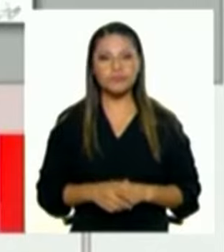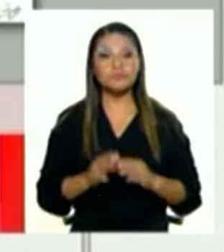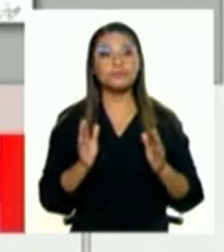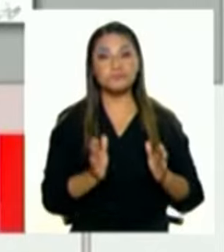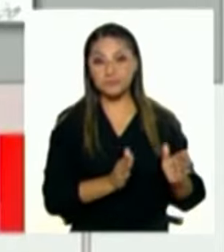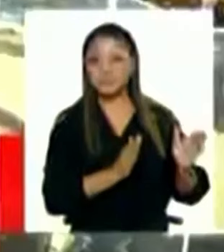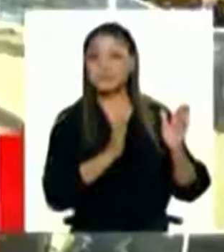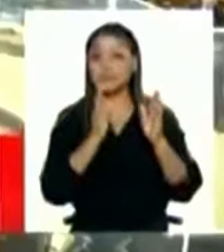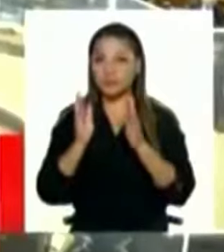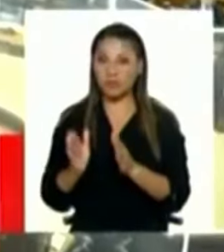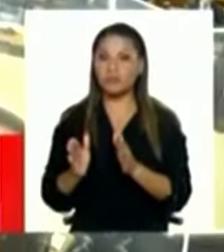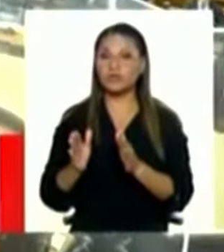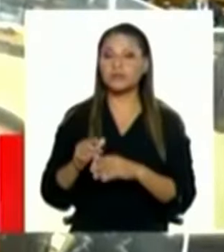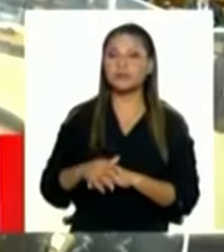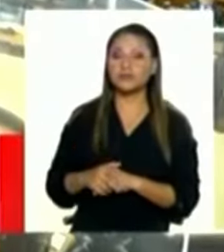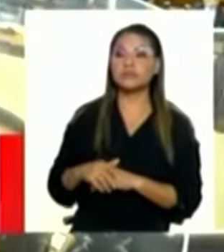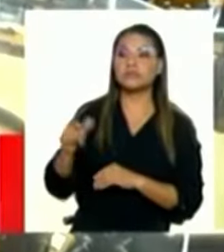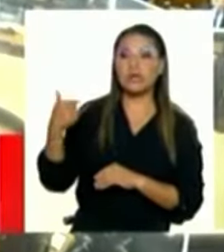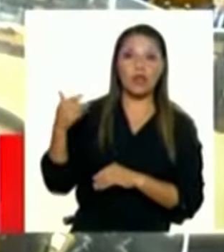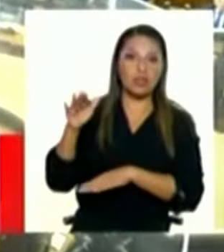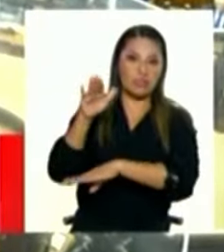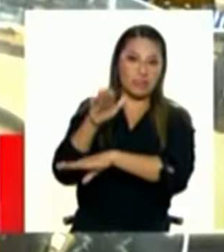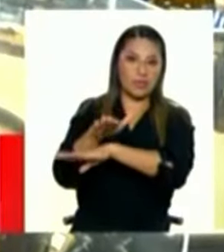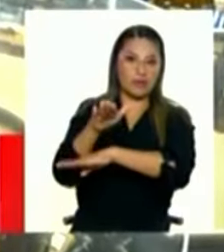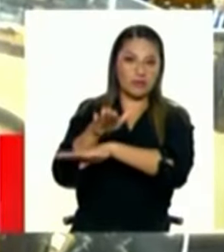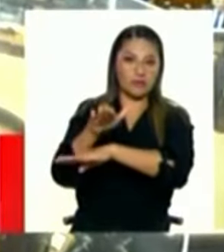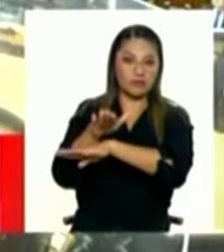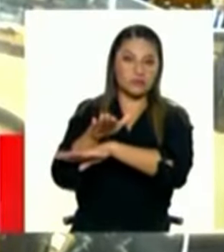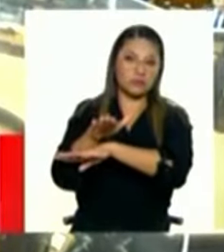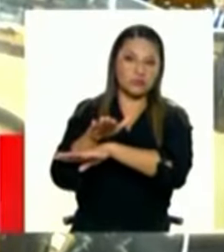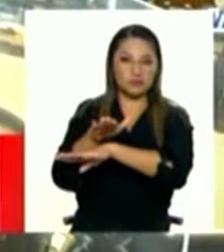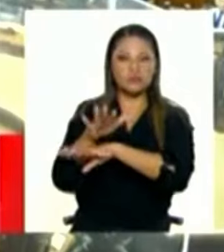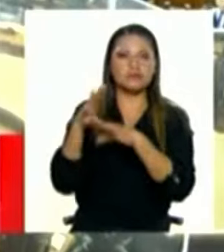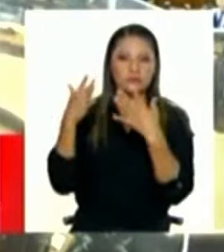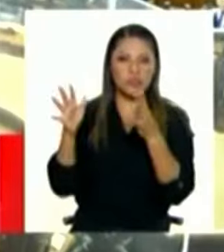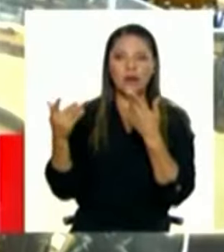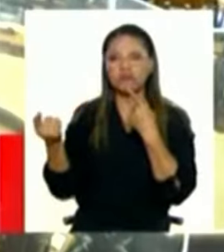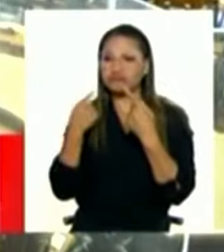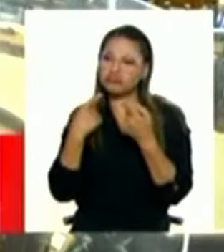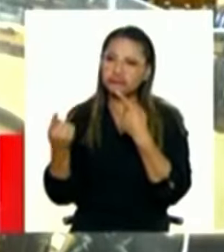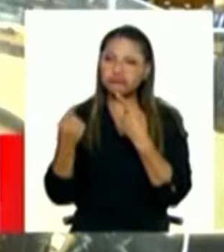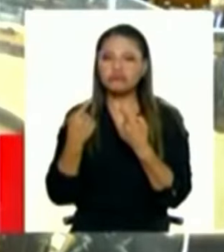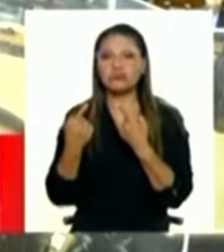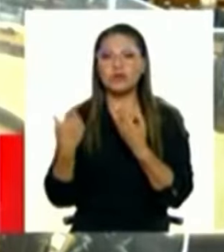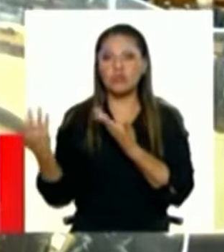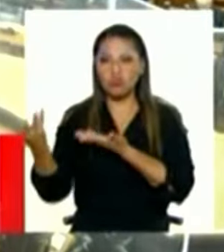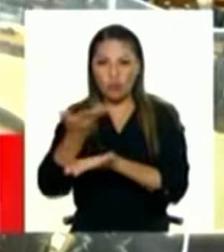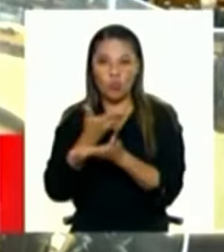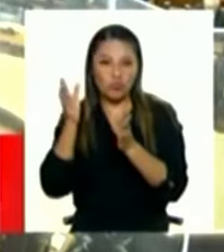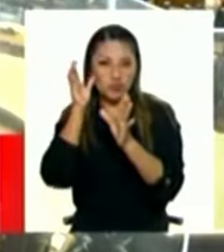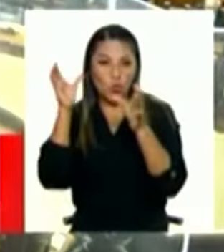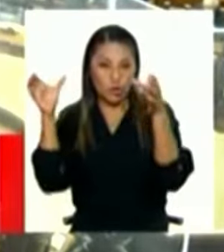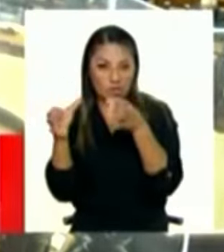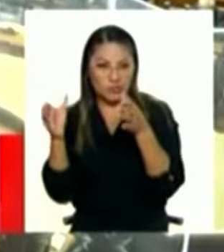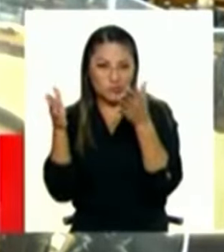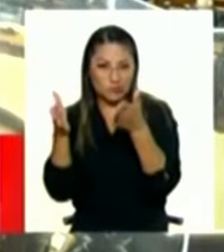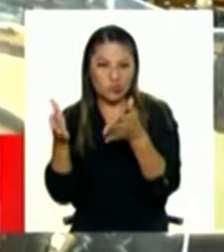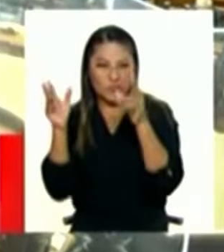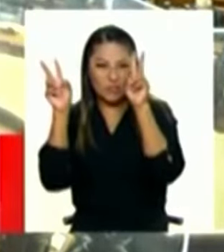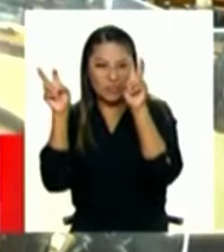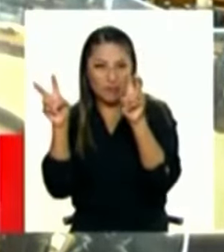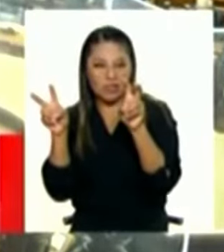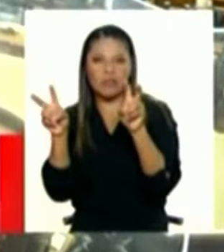Después también debemos indicar, Jennifer Nicolás, que en horas de la tarde ha habido un debate enfocado básicamente en